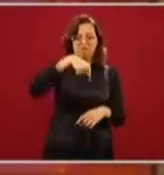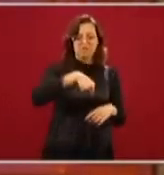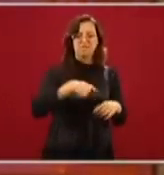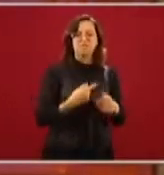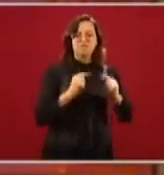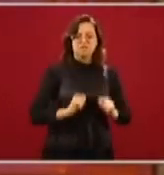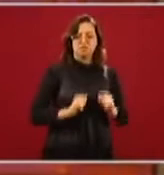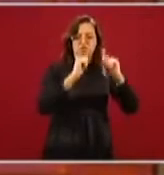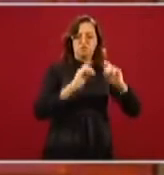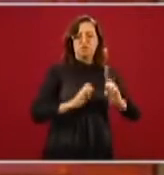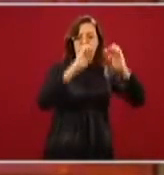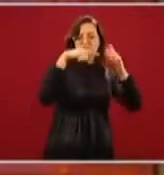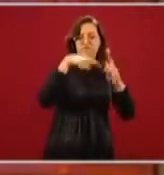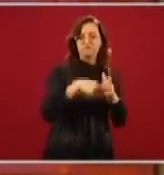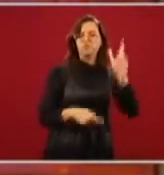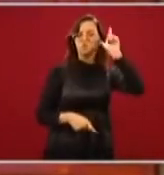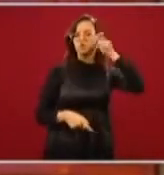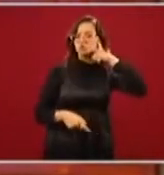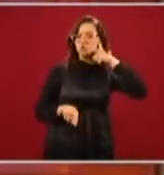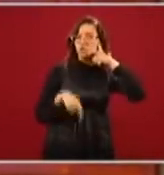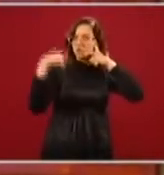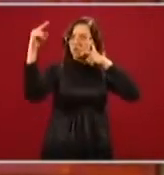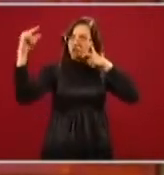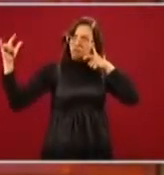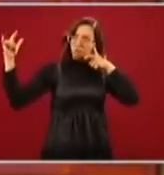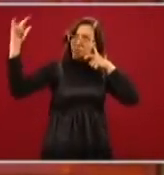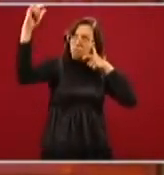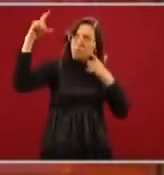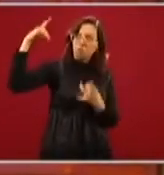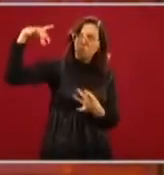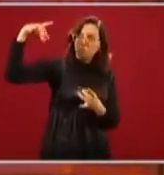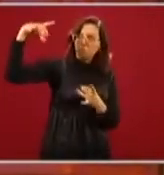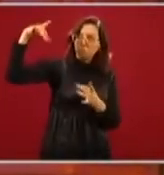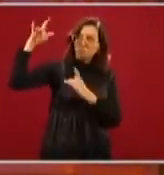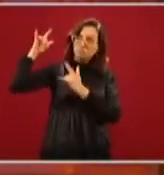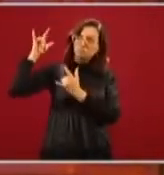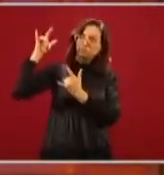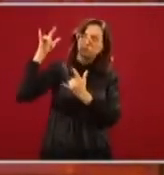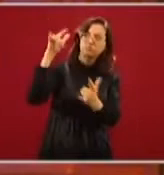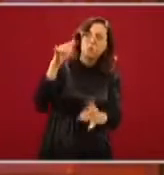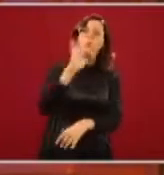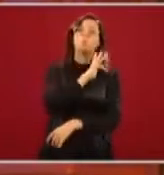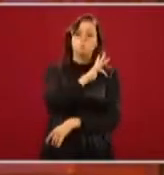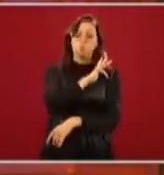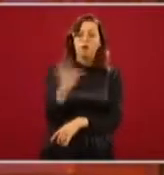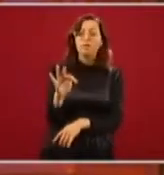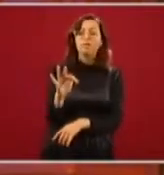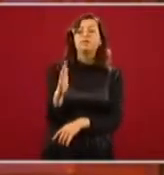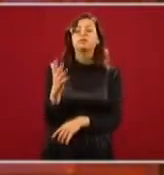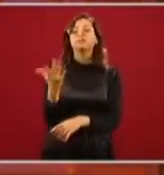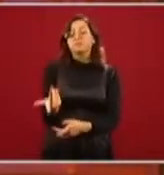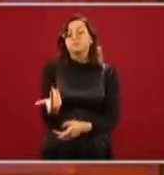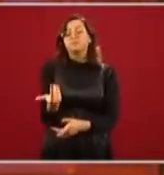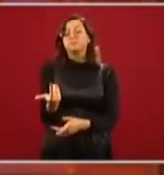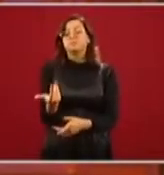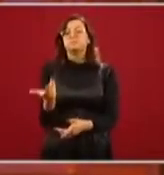los pilotos puedan ubicar las coordenadas de vuelo con toda la precisión, de tal suerte que, además, se reduce